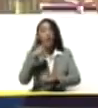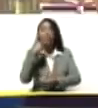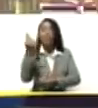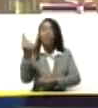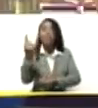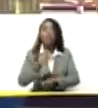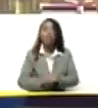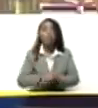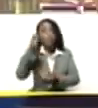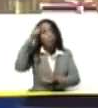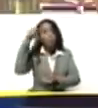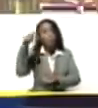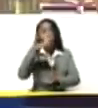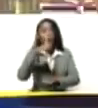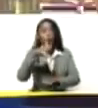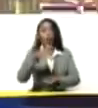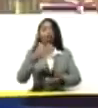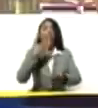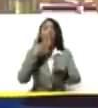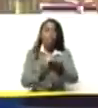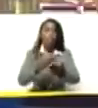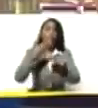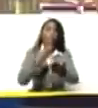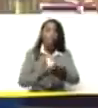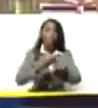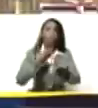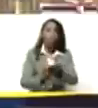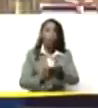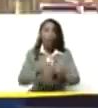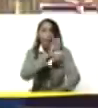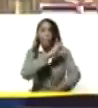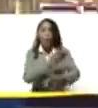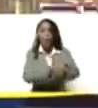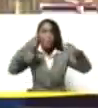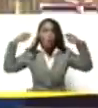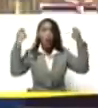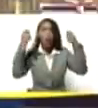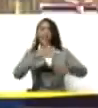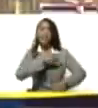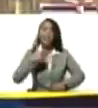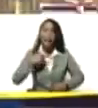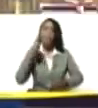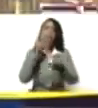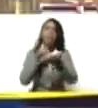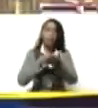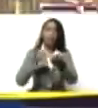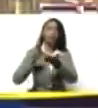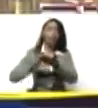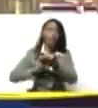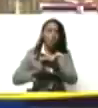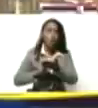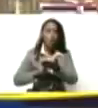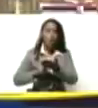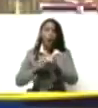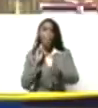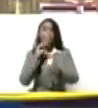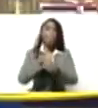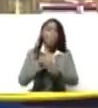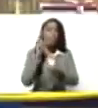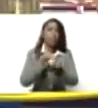y el pueblo lo reclama y el poder popular quiere ser parte de la solución e incorporarse